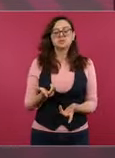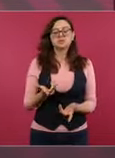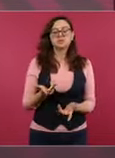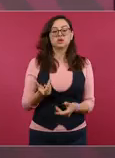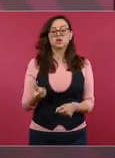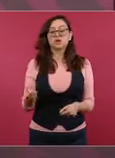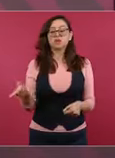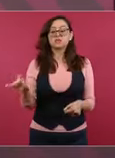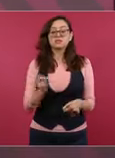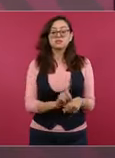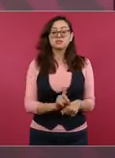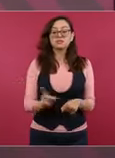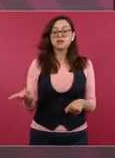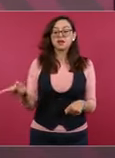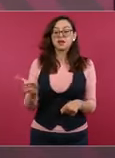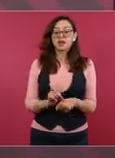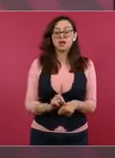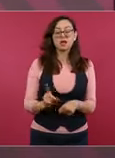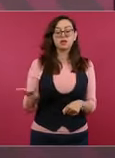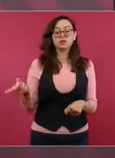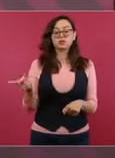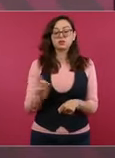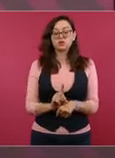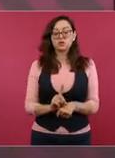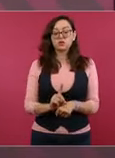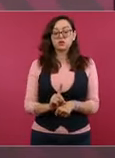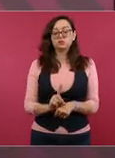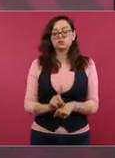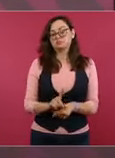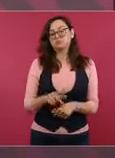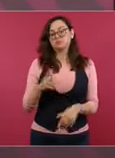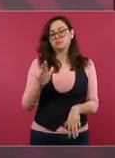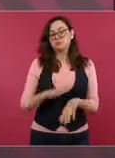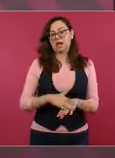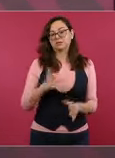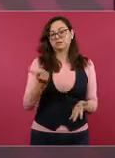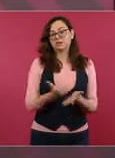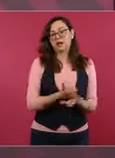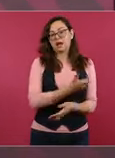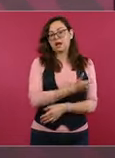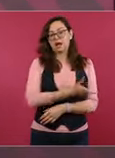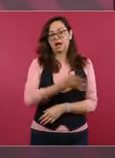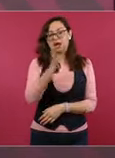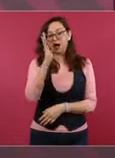$20,000 más cada automóvil.